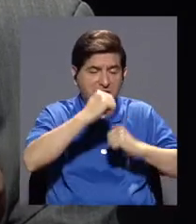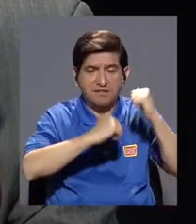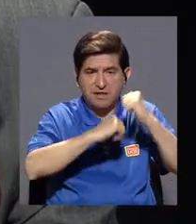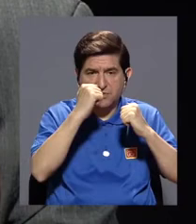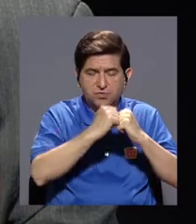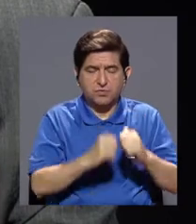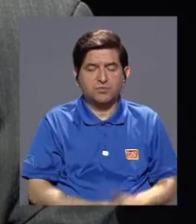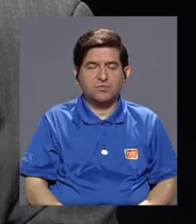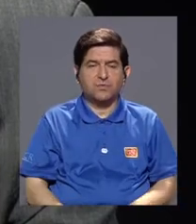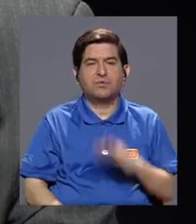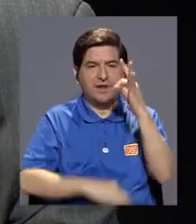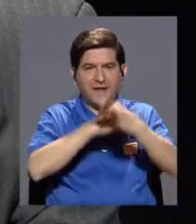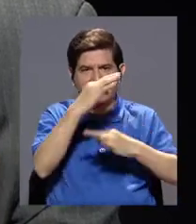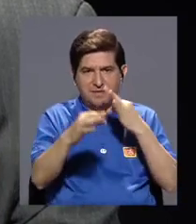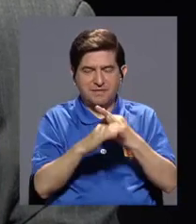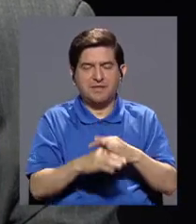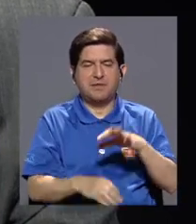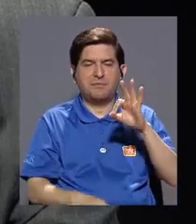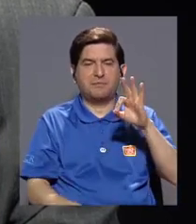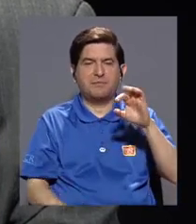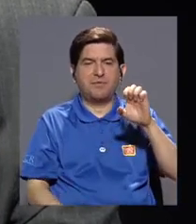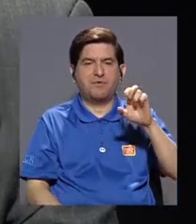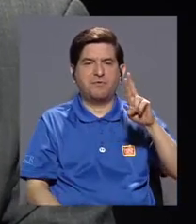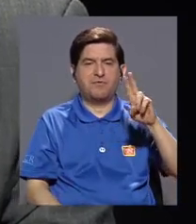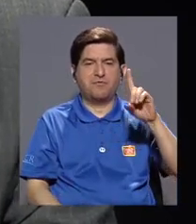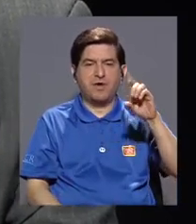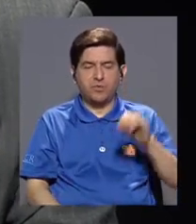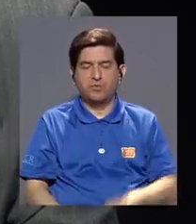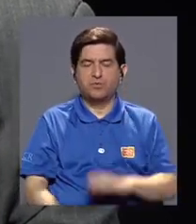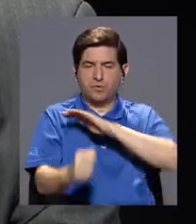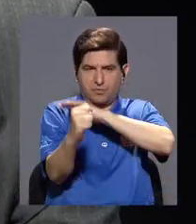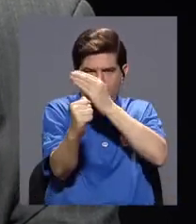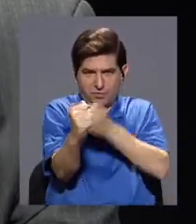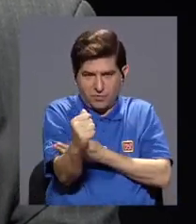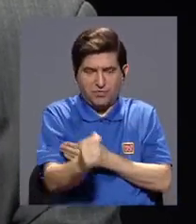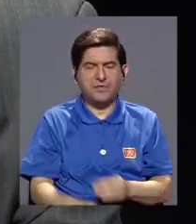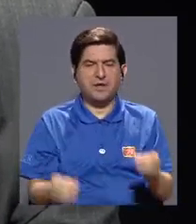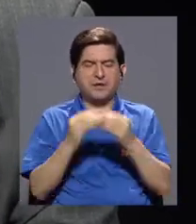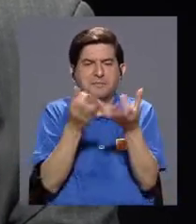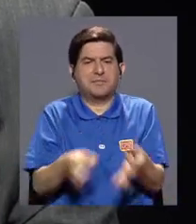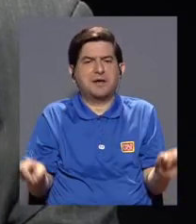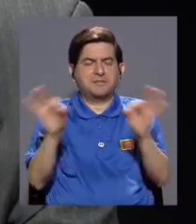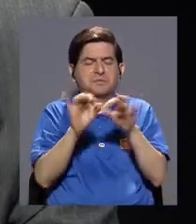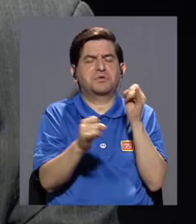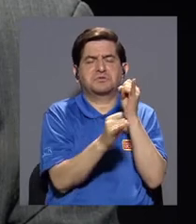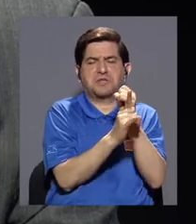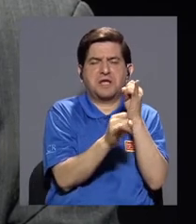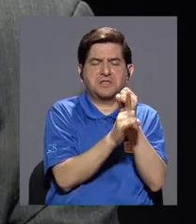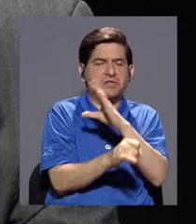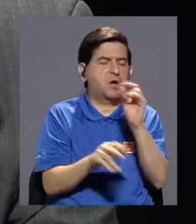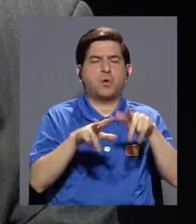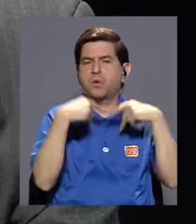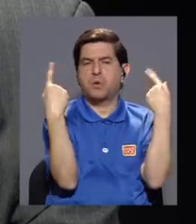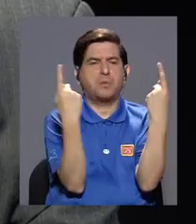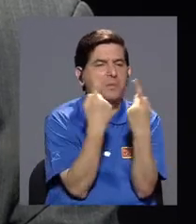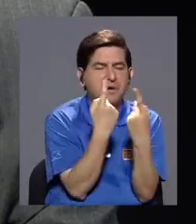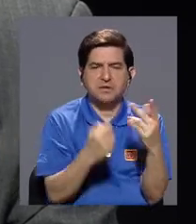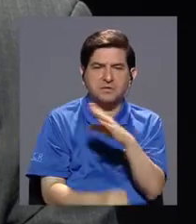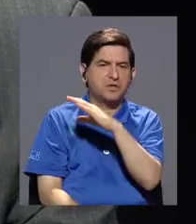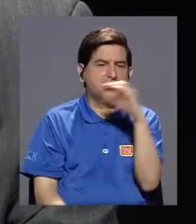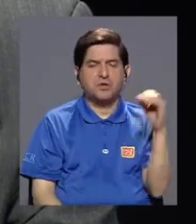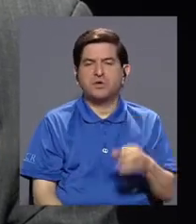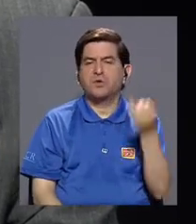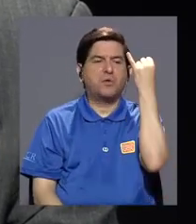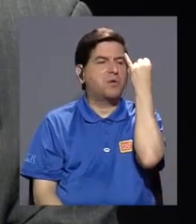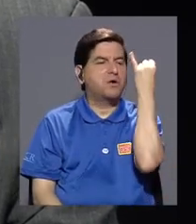estructuras, de los feudos de poder. Es más importante la institución partidaria, es más